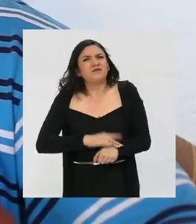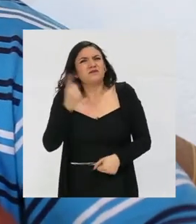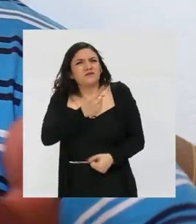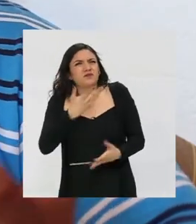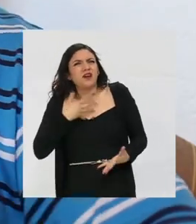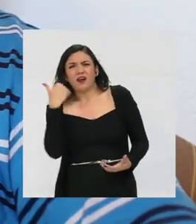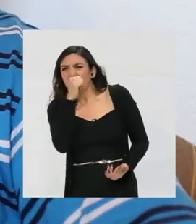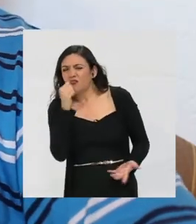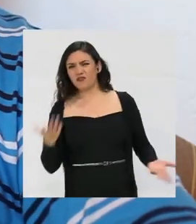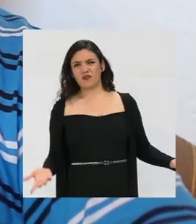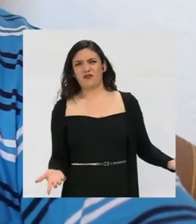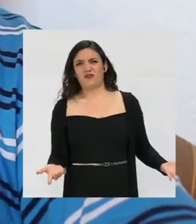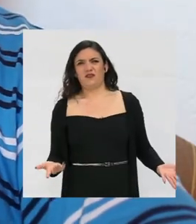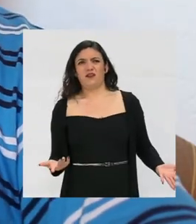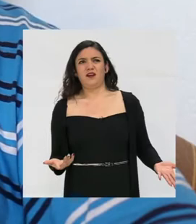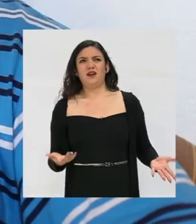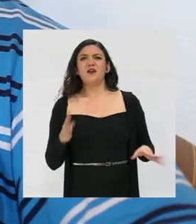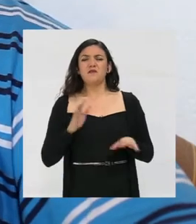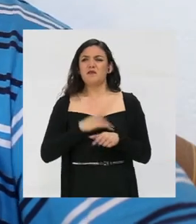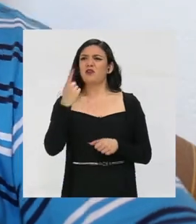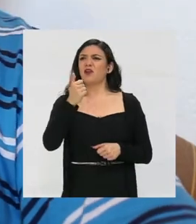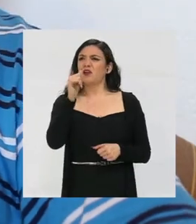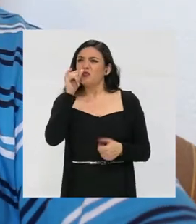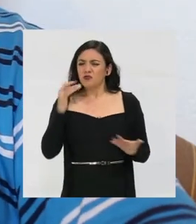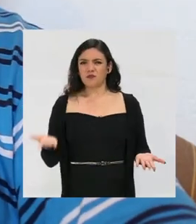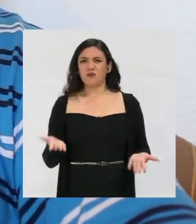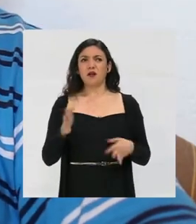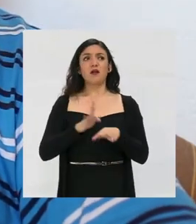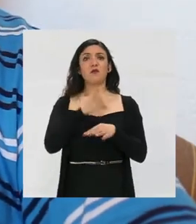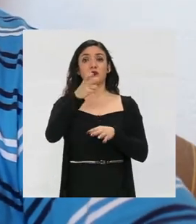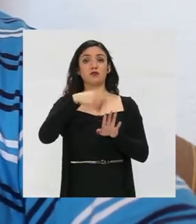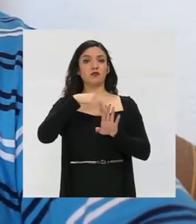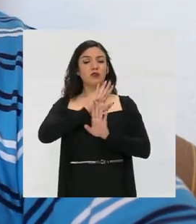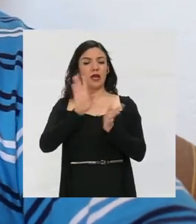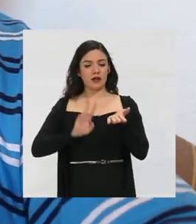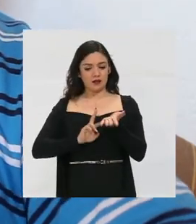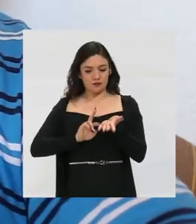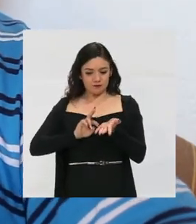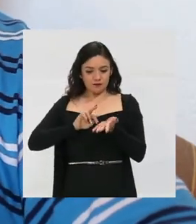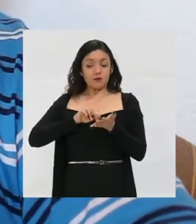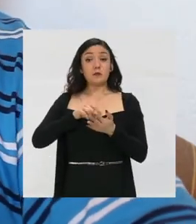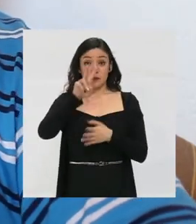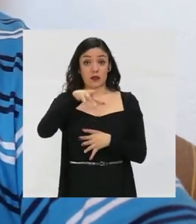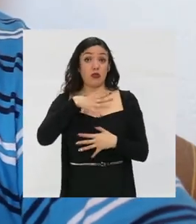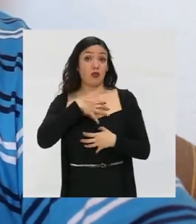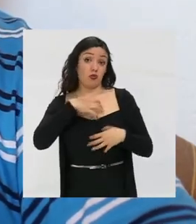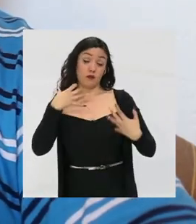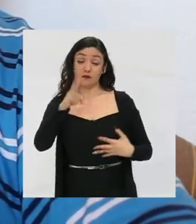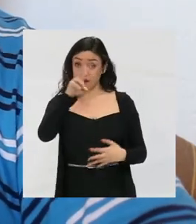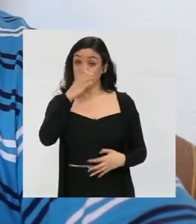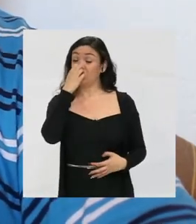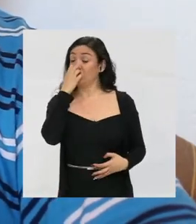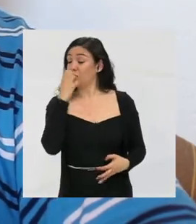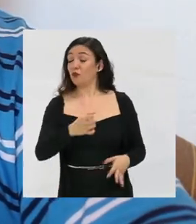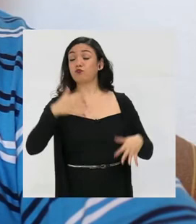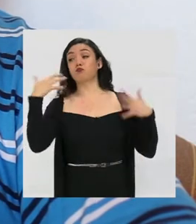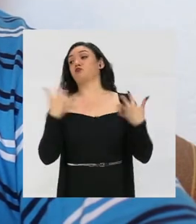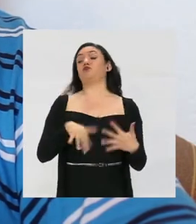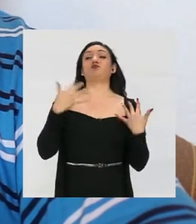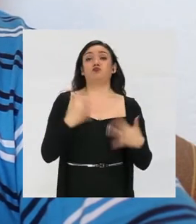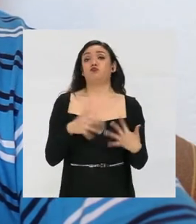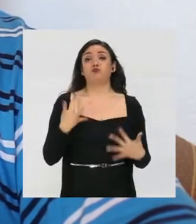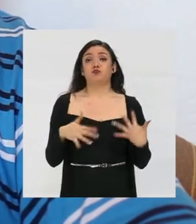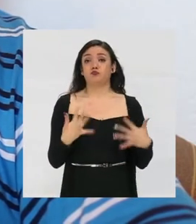qué drogarte. El día de hoy te digo, gracias a Dios ya trascendí ese paso doloroso, fue